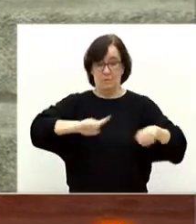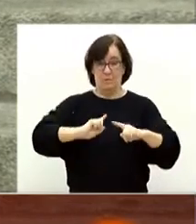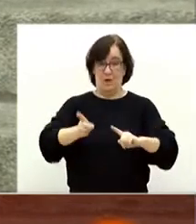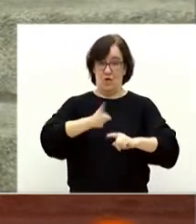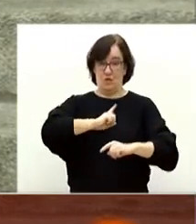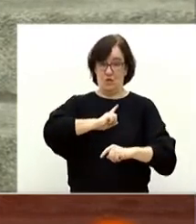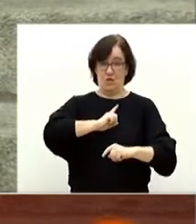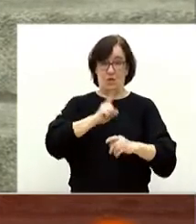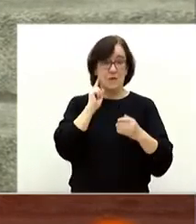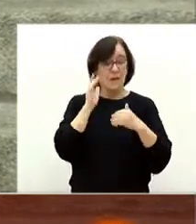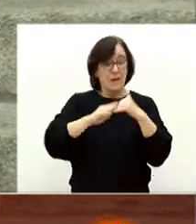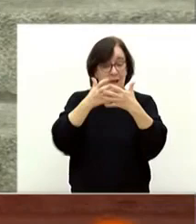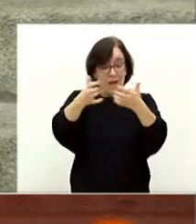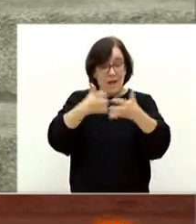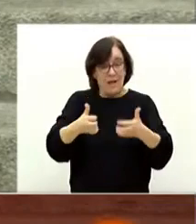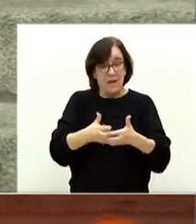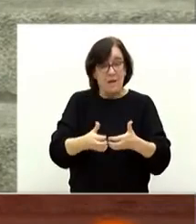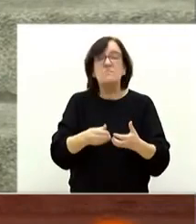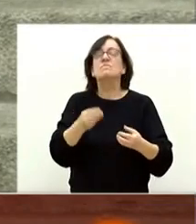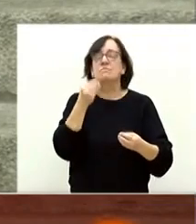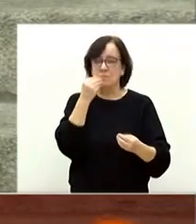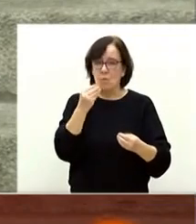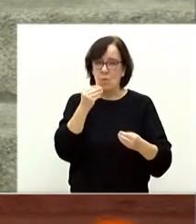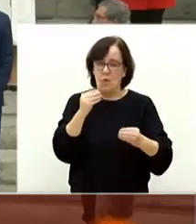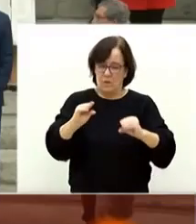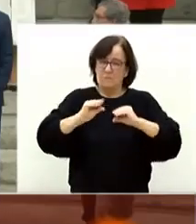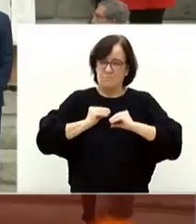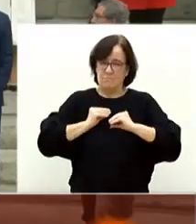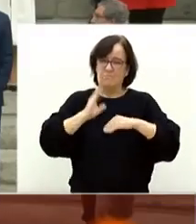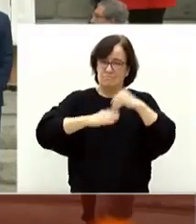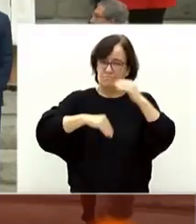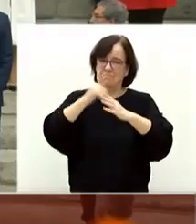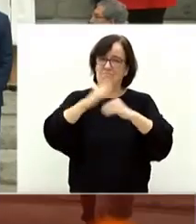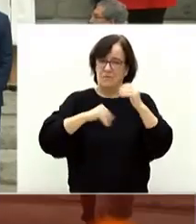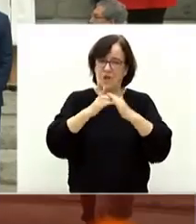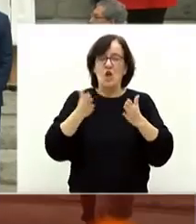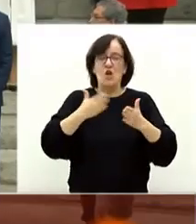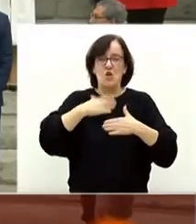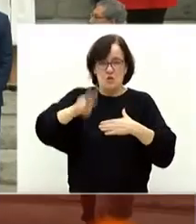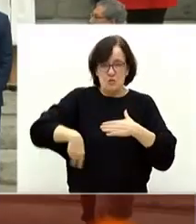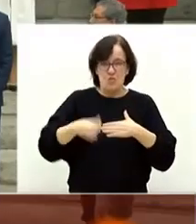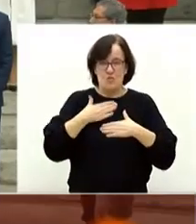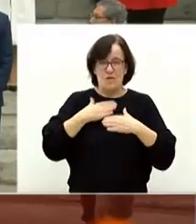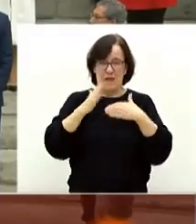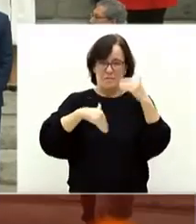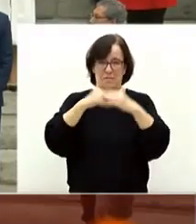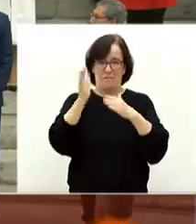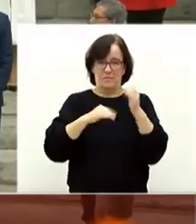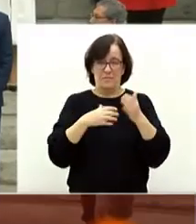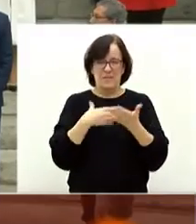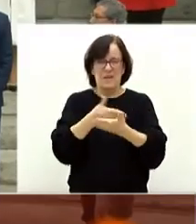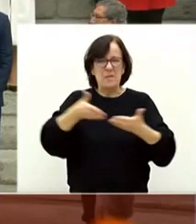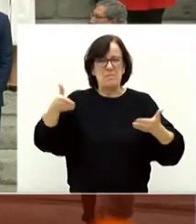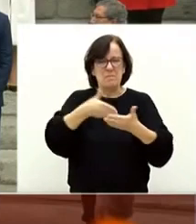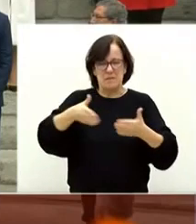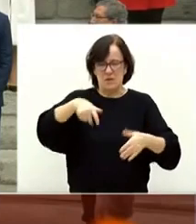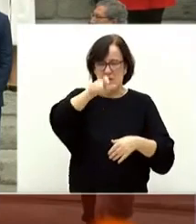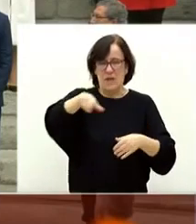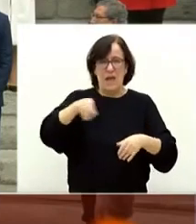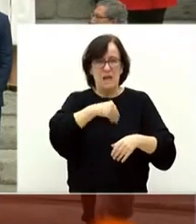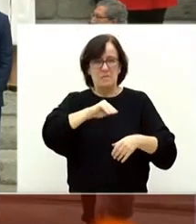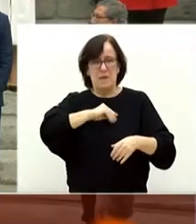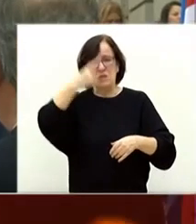y su obra está en buenas manos, en nuestras manos, en las de los millones de españoles